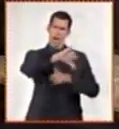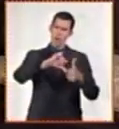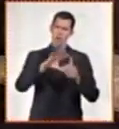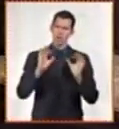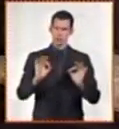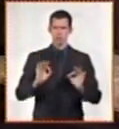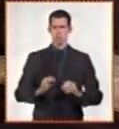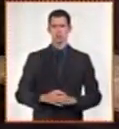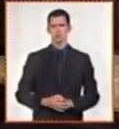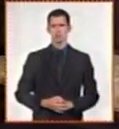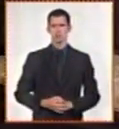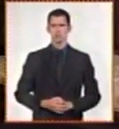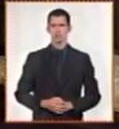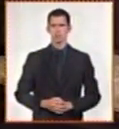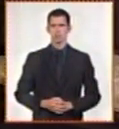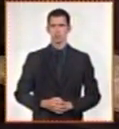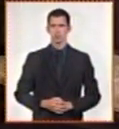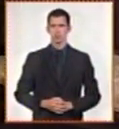Bueno, usted ha hablado de Cuba,